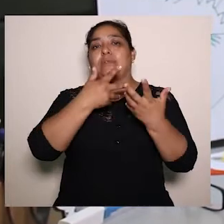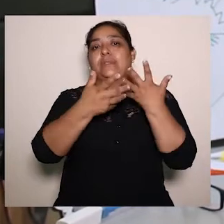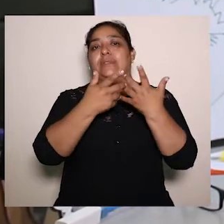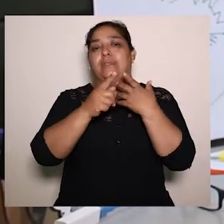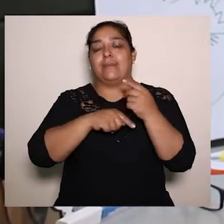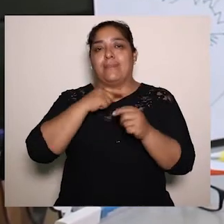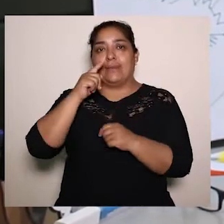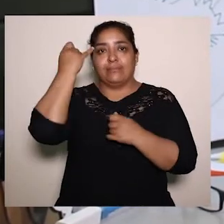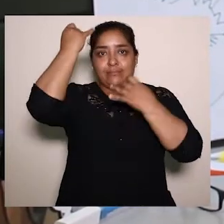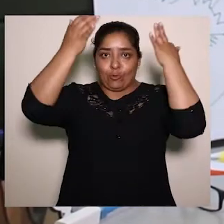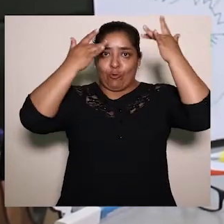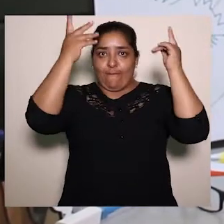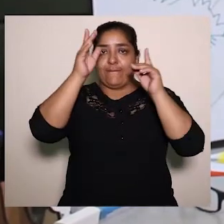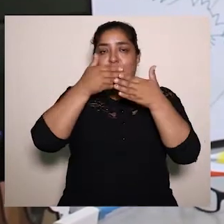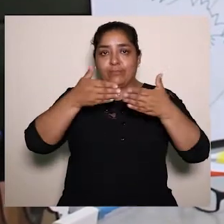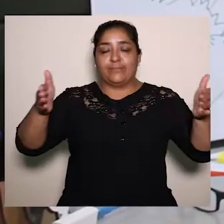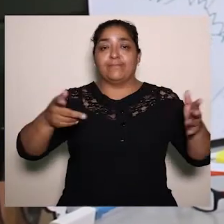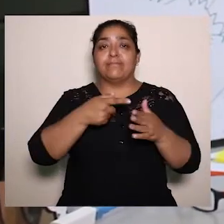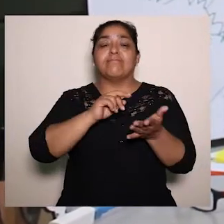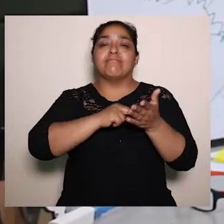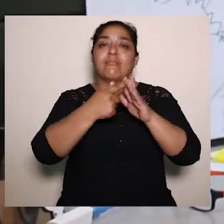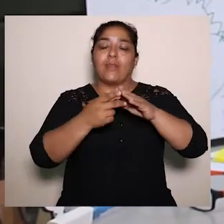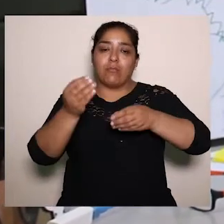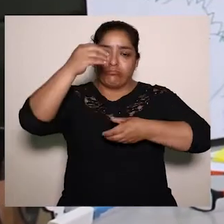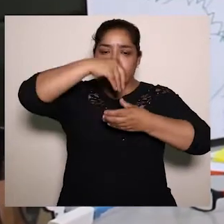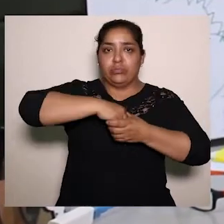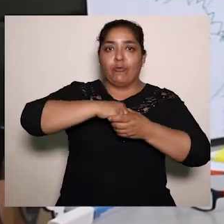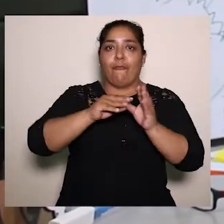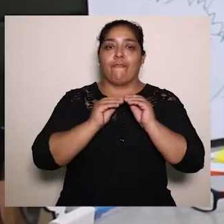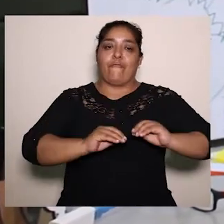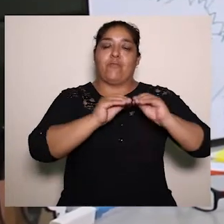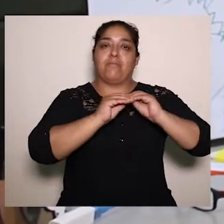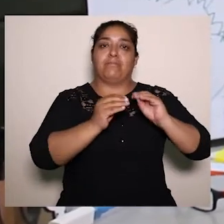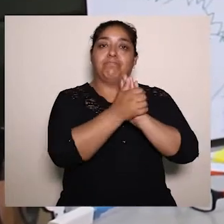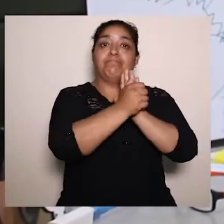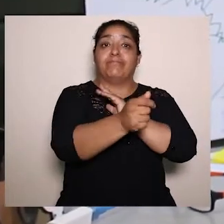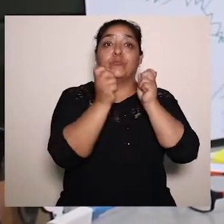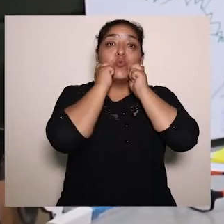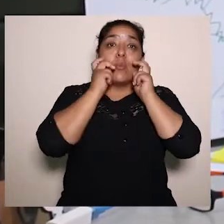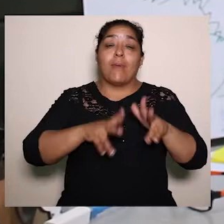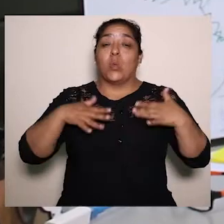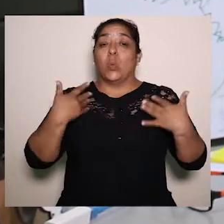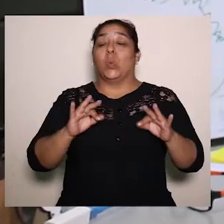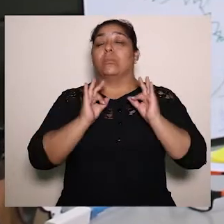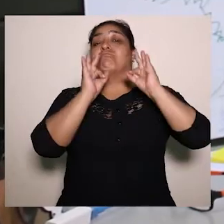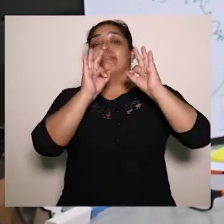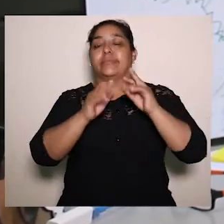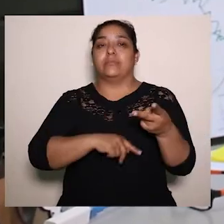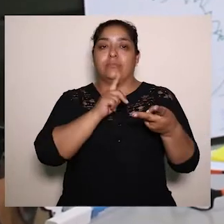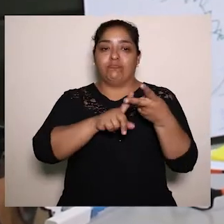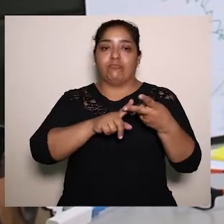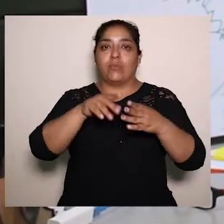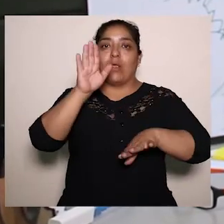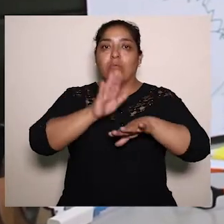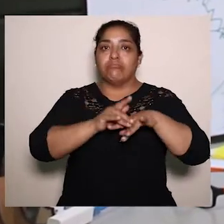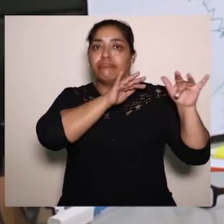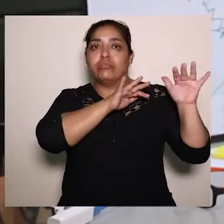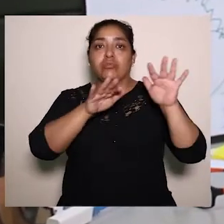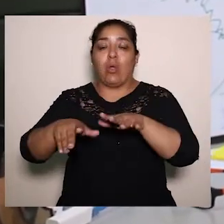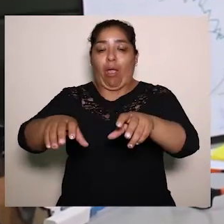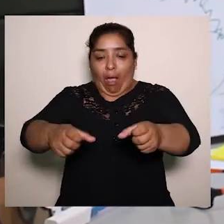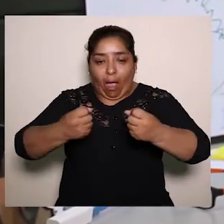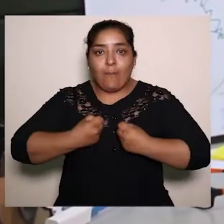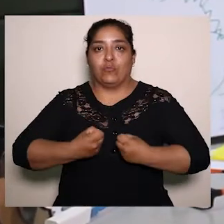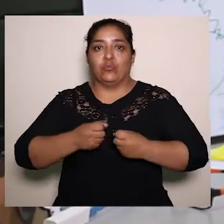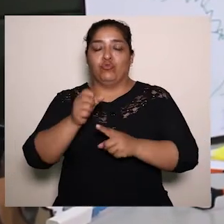de innovación abierta de nariño el cual tiene un componente de formación de talento humano de alta calidad y un una convocatoria de